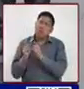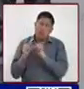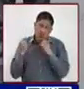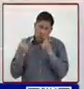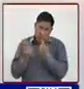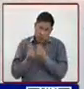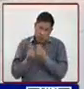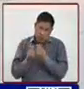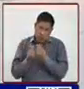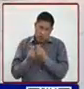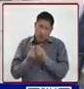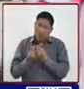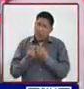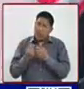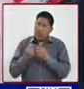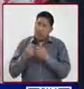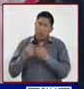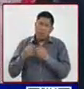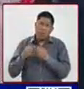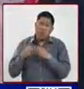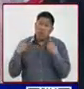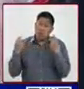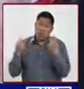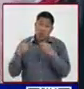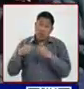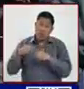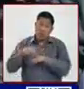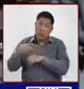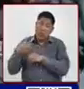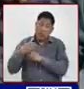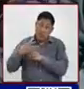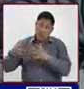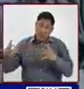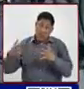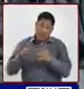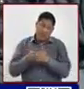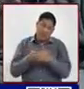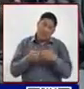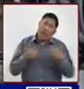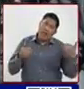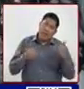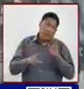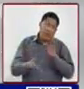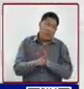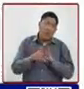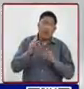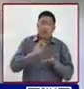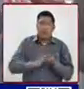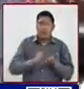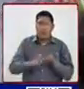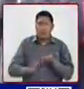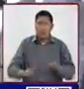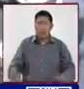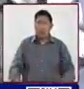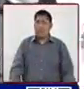que representa la zona excedentaria. Es donde cultivan coca que la ley no lo permite.